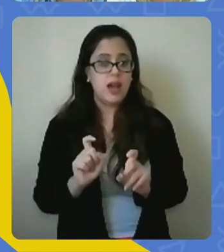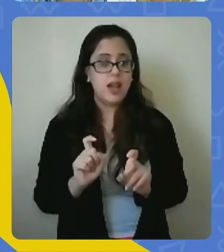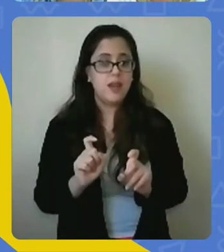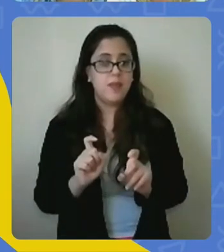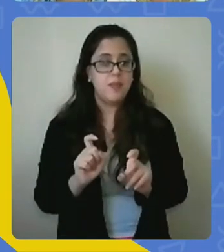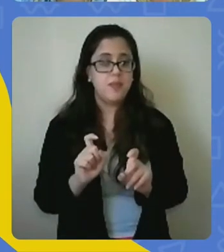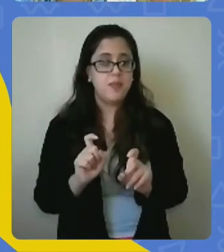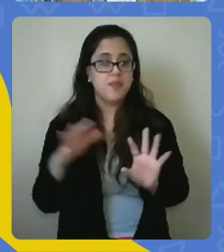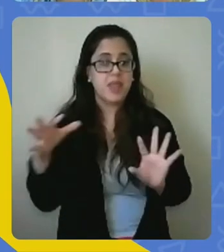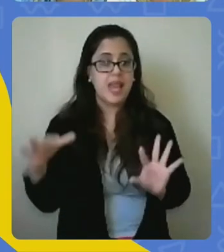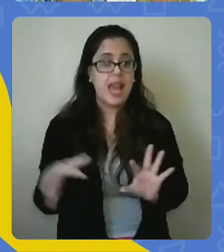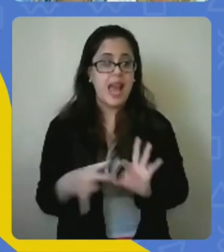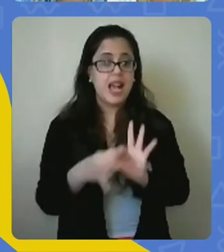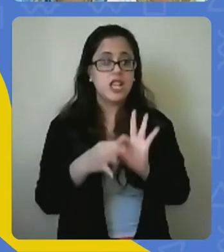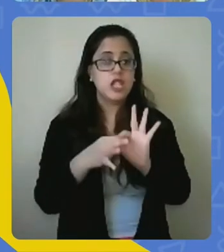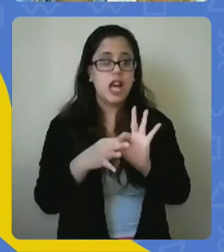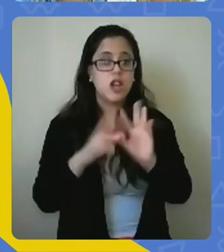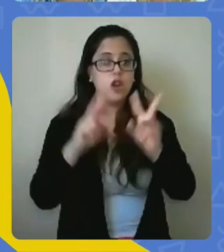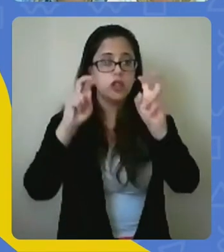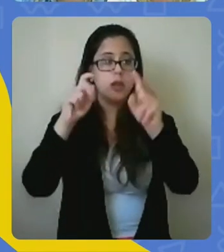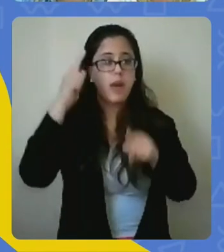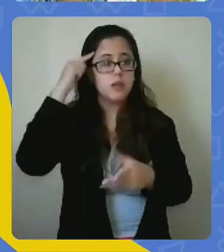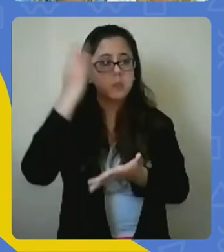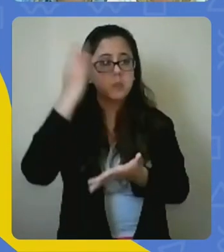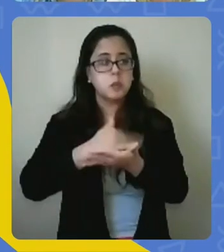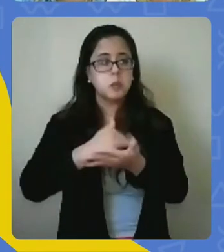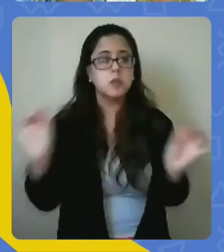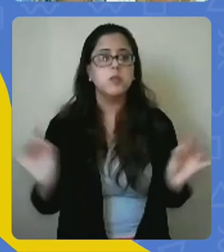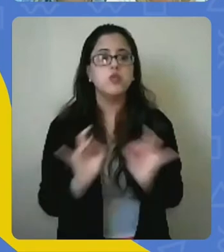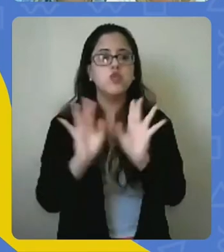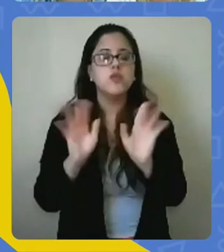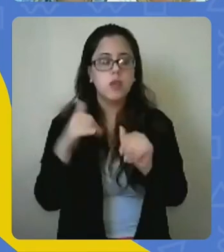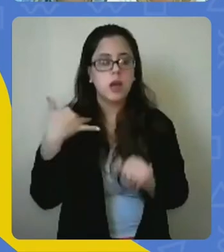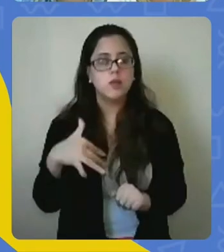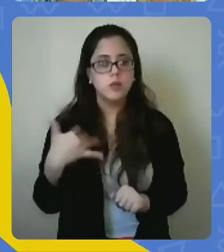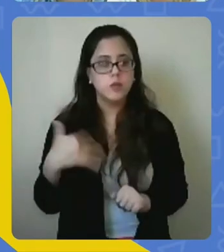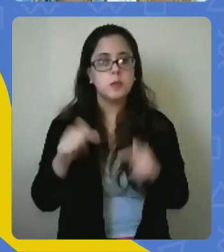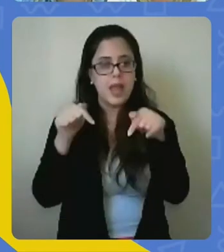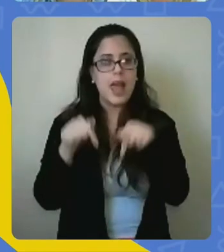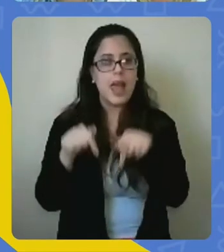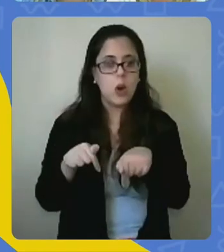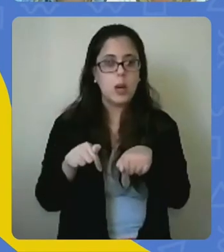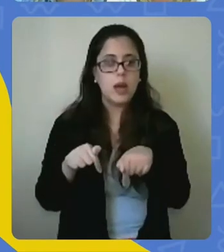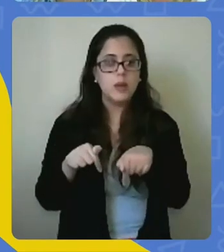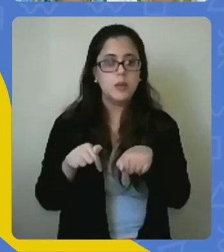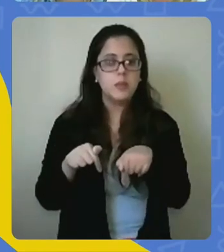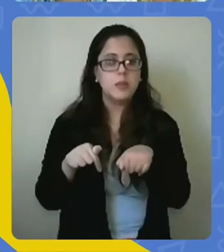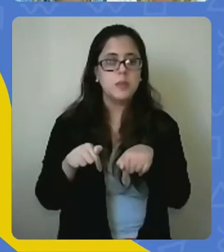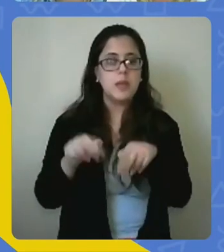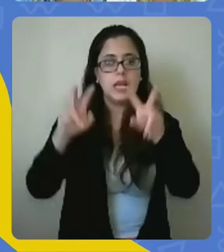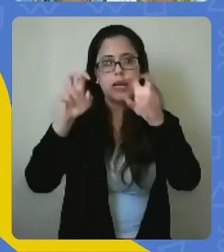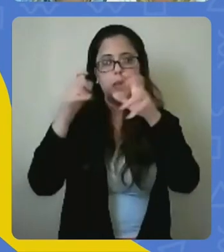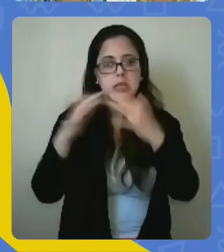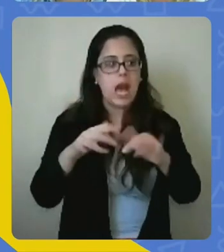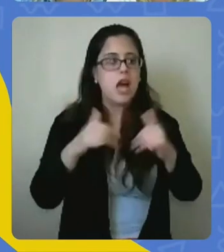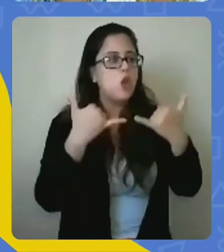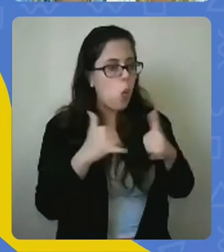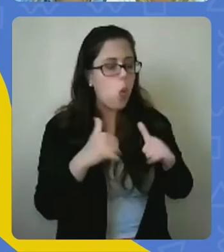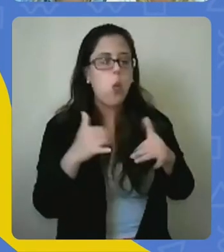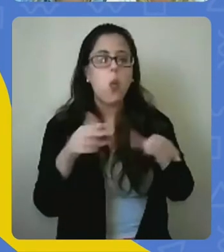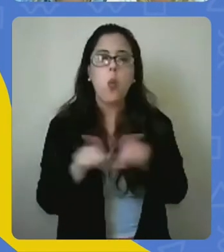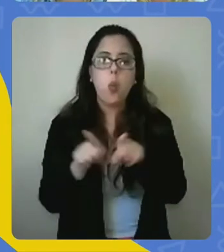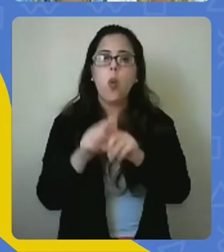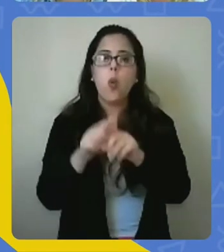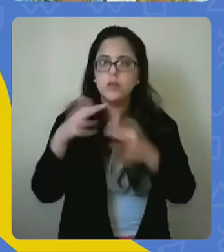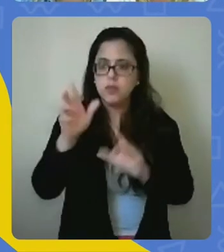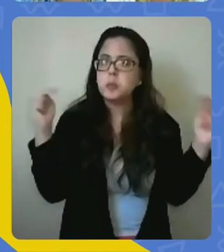con más lo logístico, probablemente, que es súper importante ahora, porque ya que hablamos de los juegos, los conocemos, sabemos el potencial